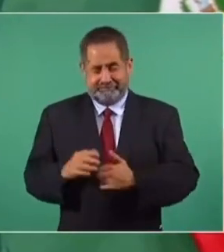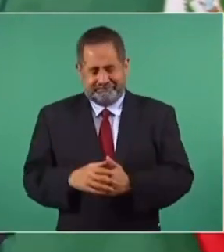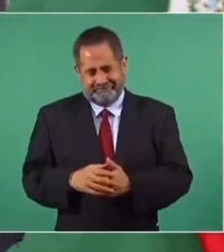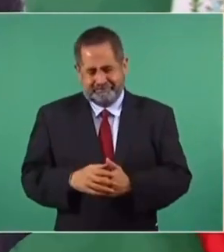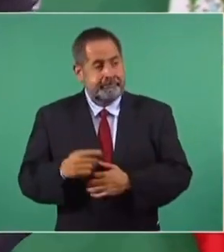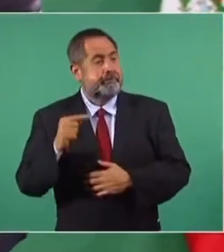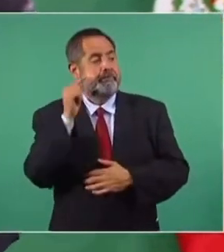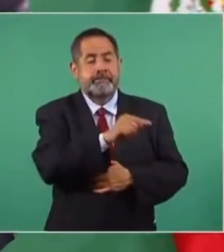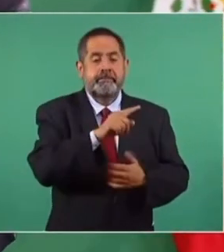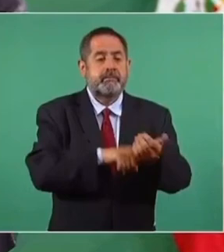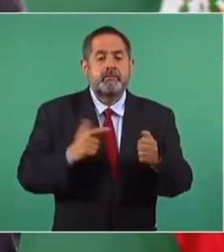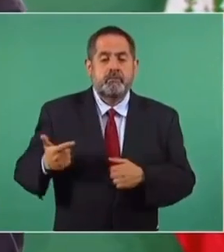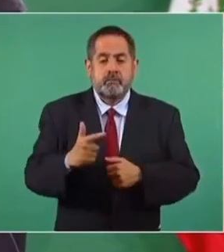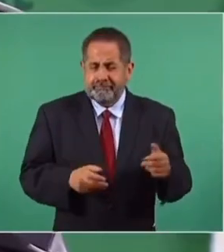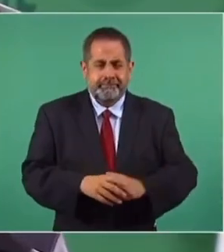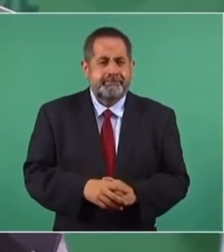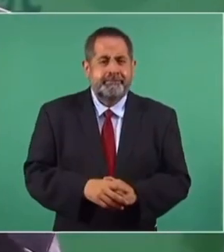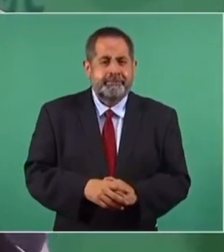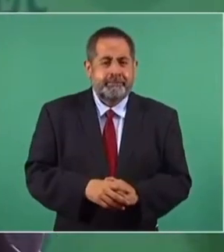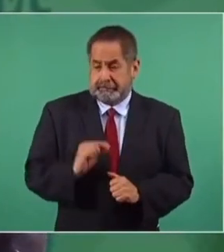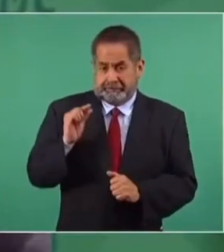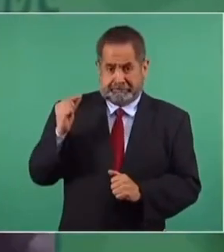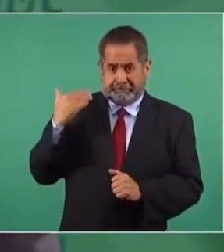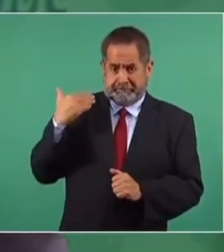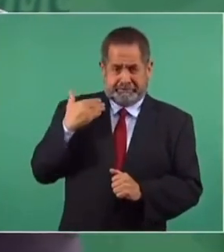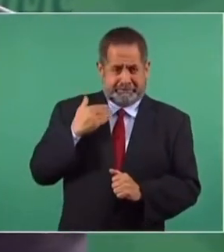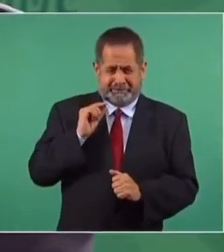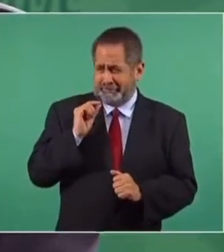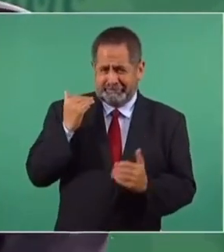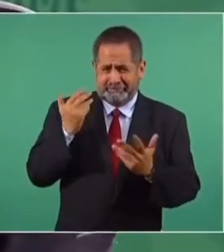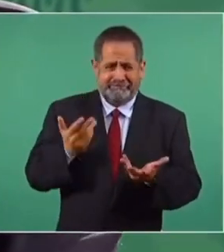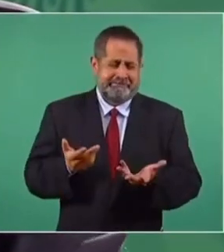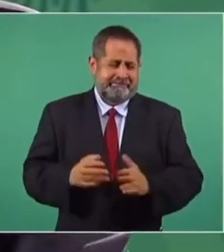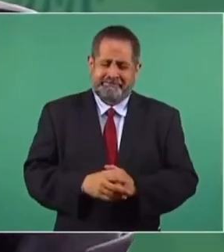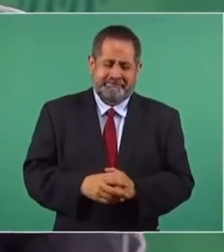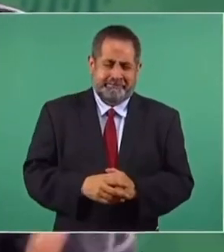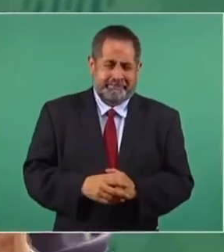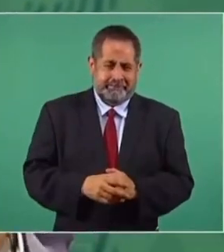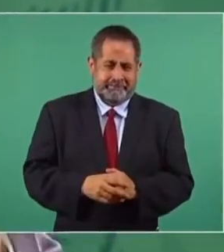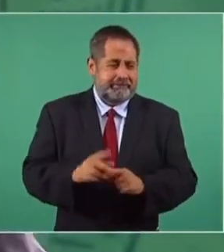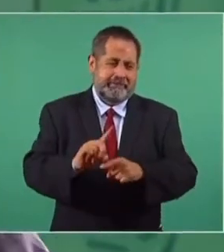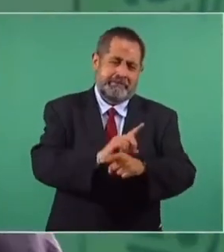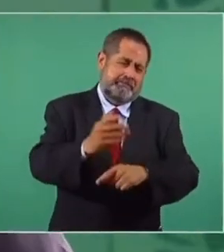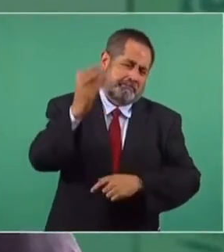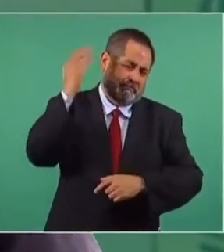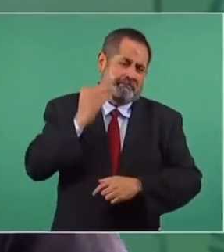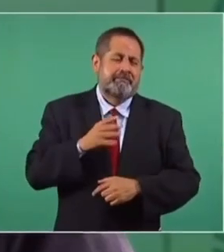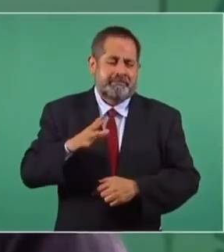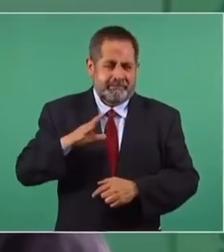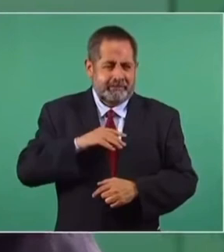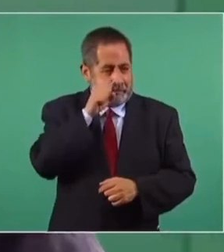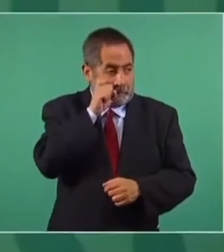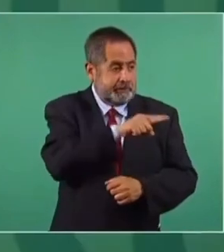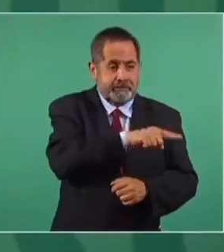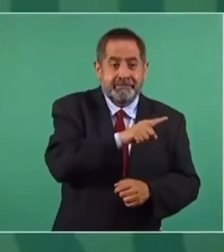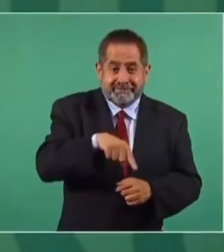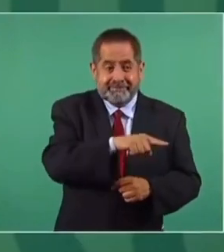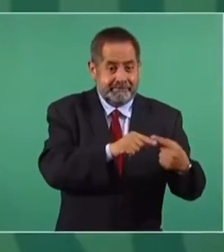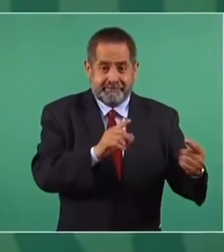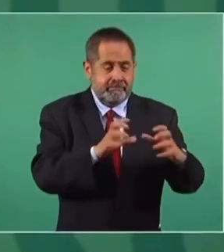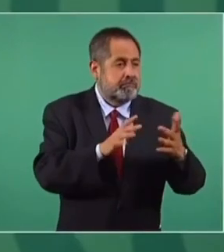cártel de Guanajuato surgió ahora. ¿Qué no? Ellos mantuvieron convivencia